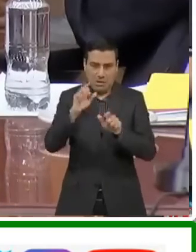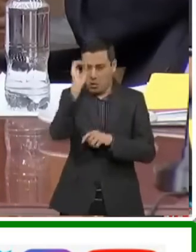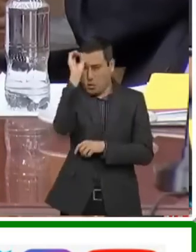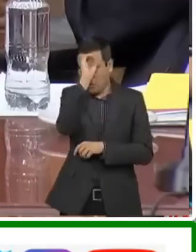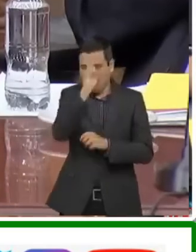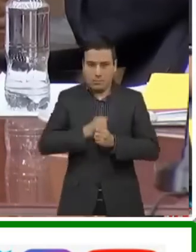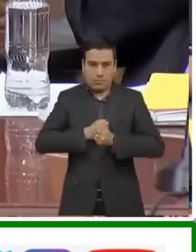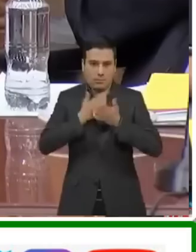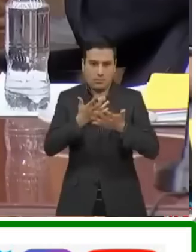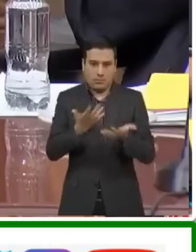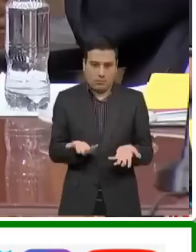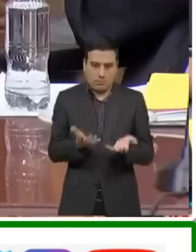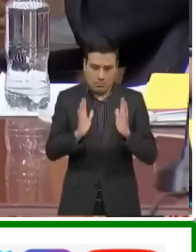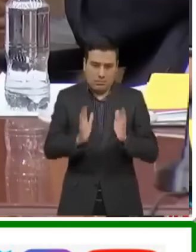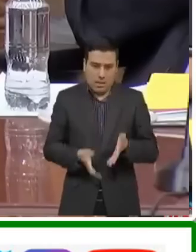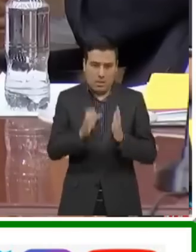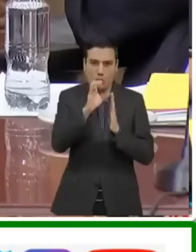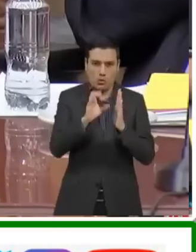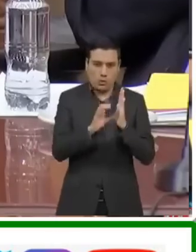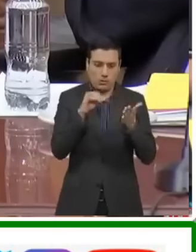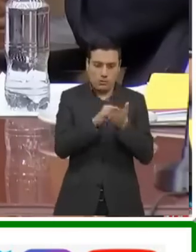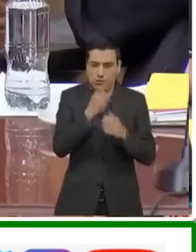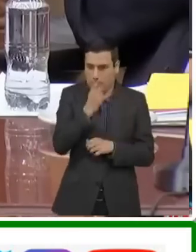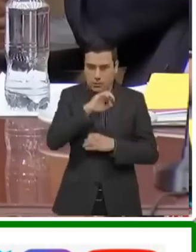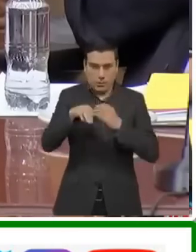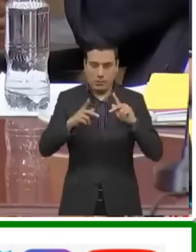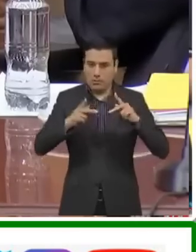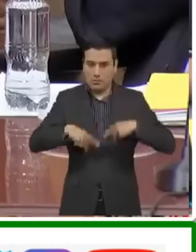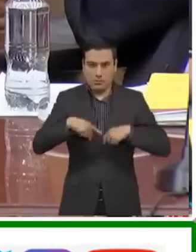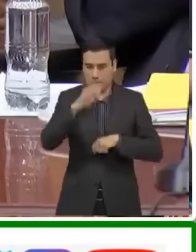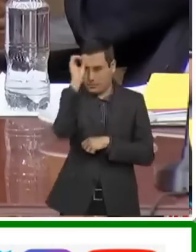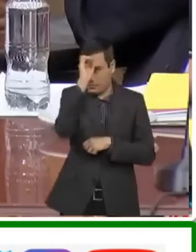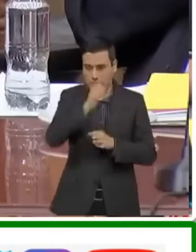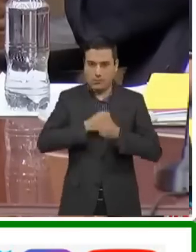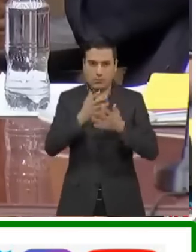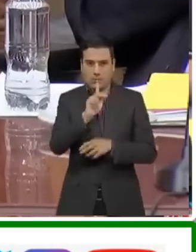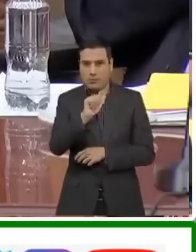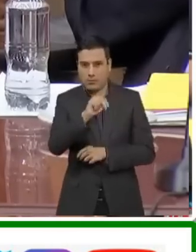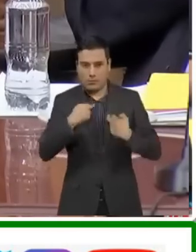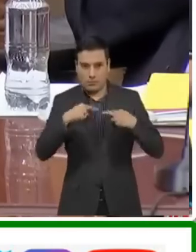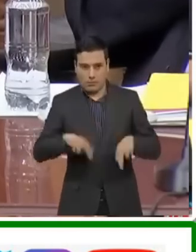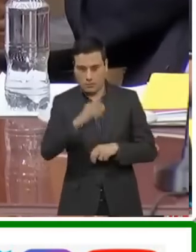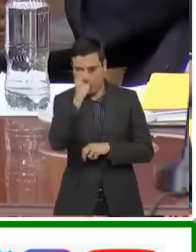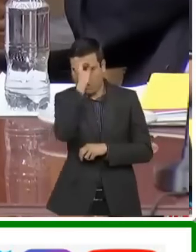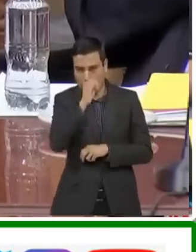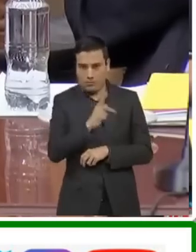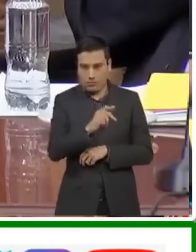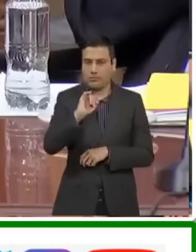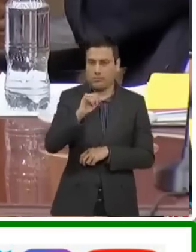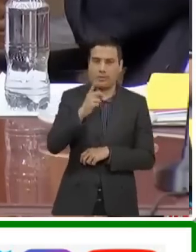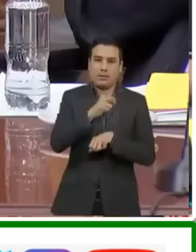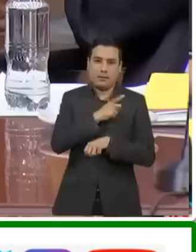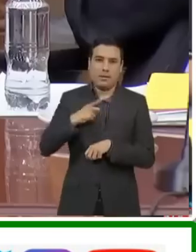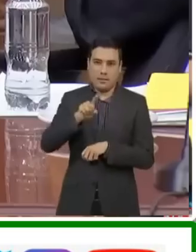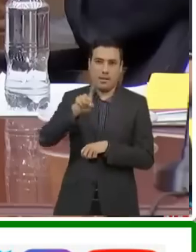que está claramente consagrada en la Constitución y que claramente coincido con el representante del PAN, tiene que irse a legislar a la Cámara